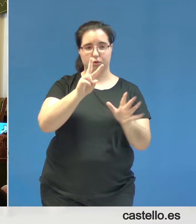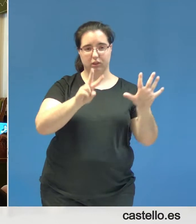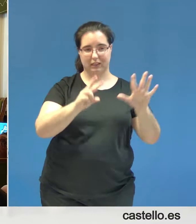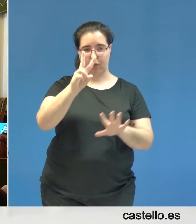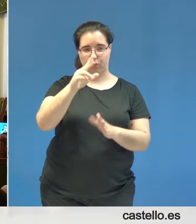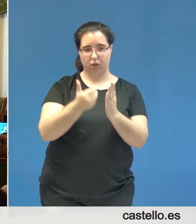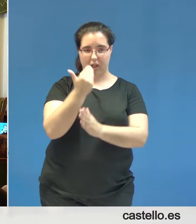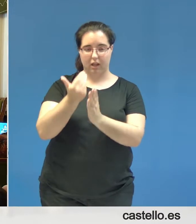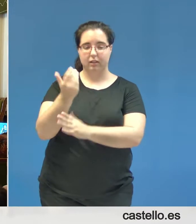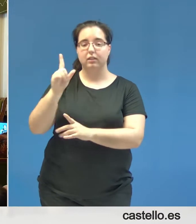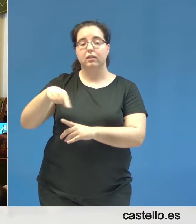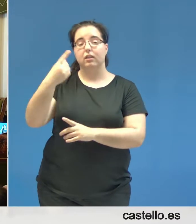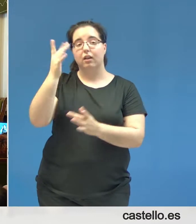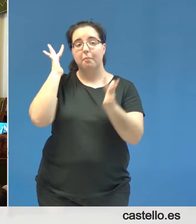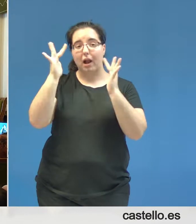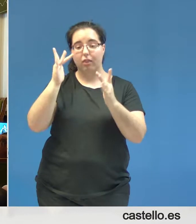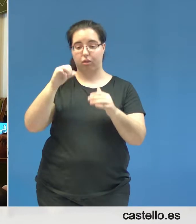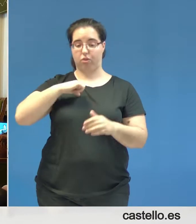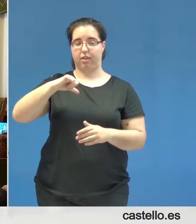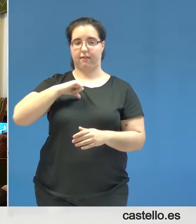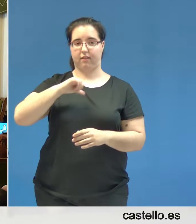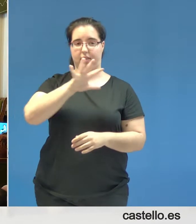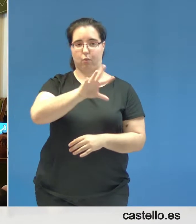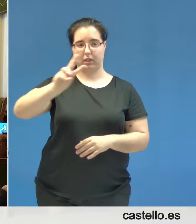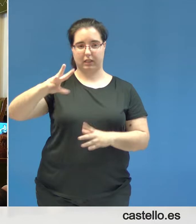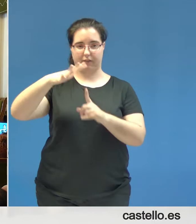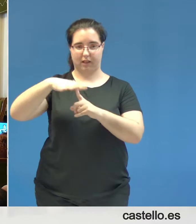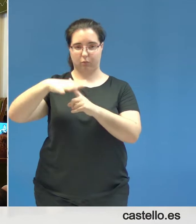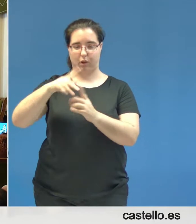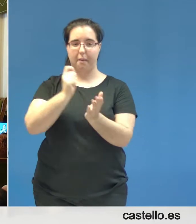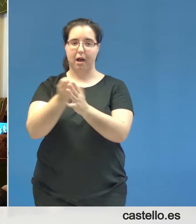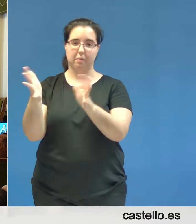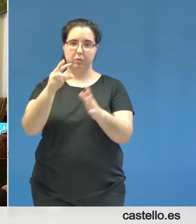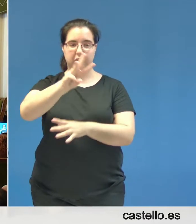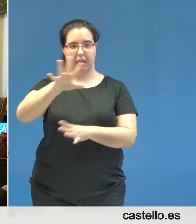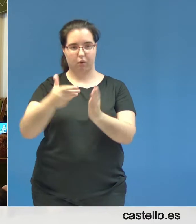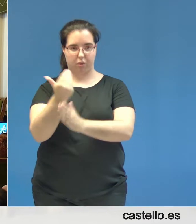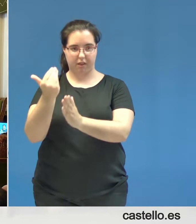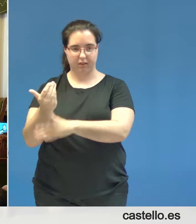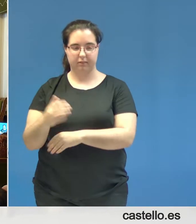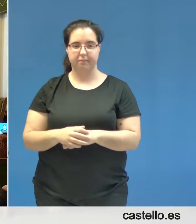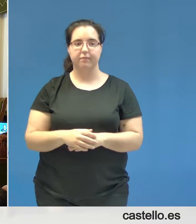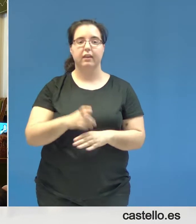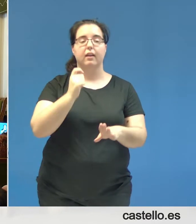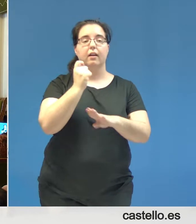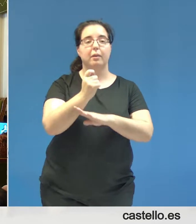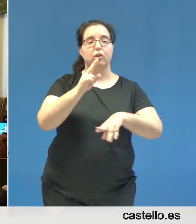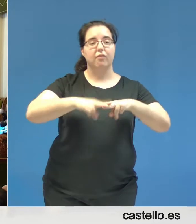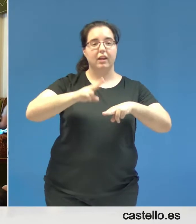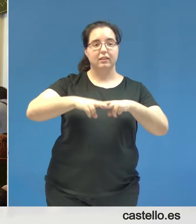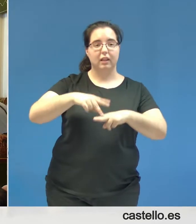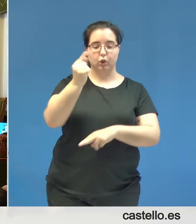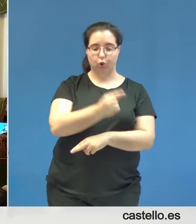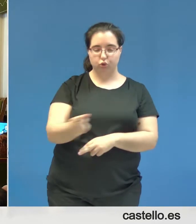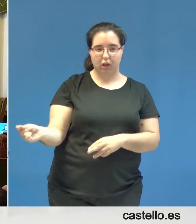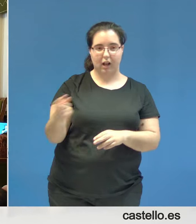quedaban pendientes 53 facturas que se pagaron en 35 días. Patronato de Fiestas, total pagadas en este trimestre 109,